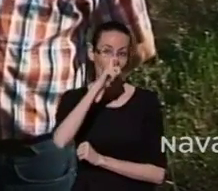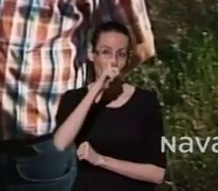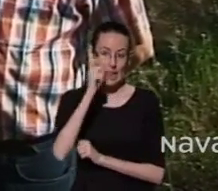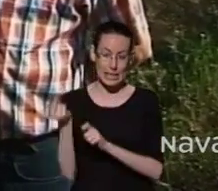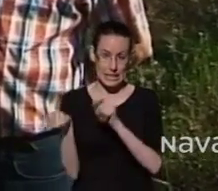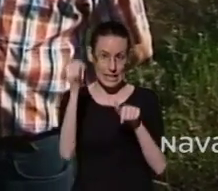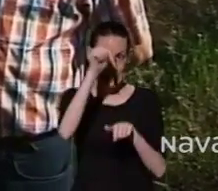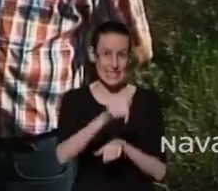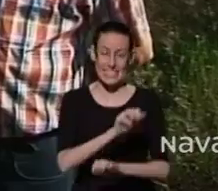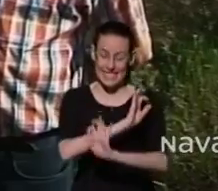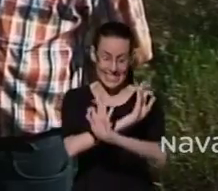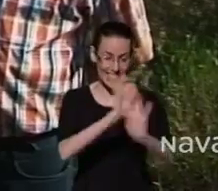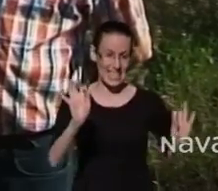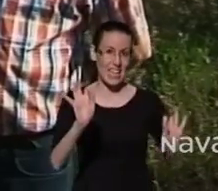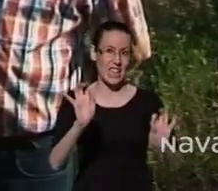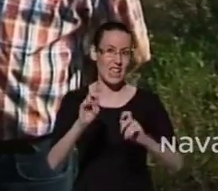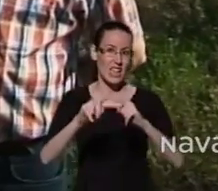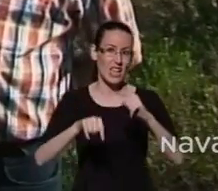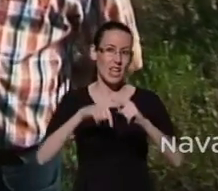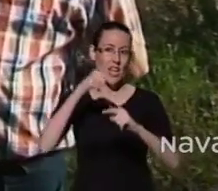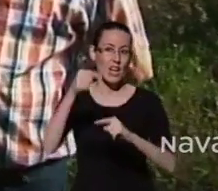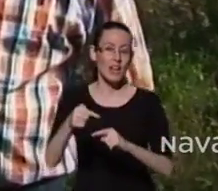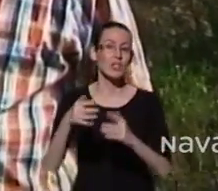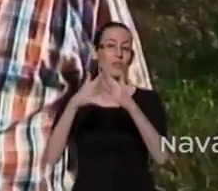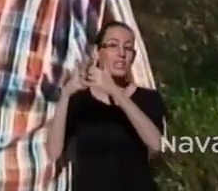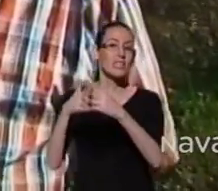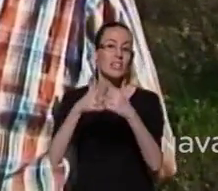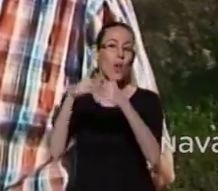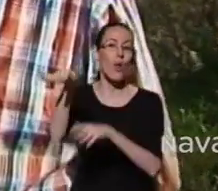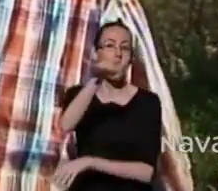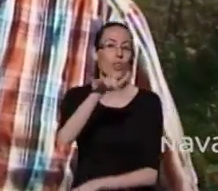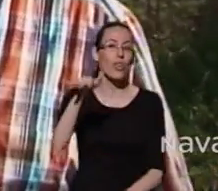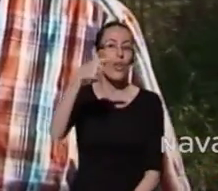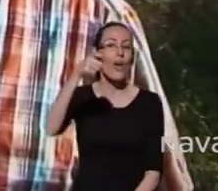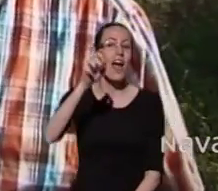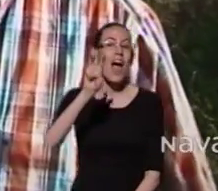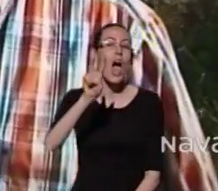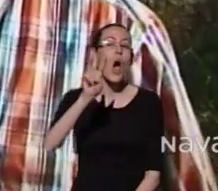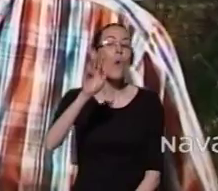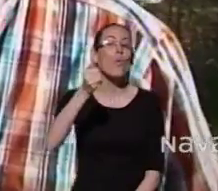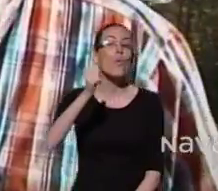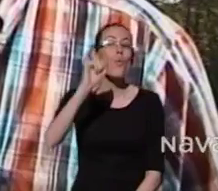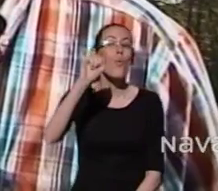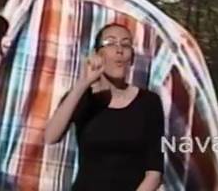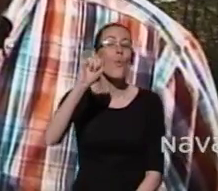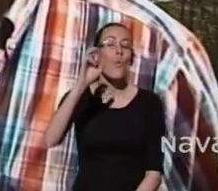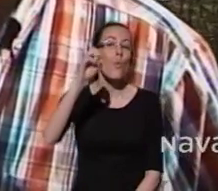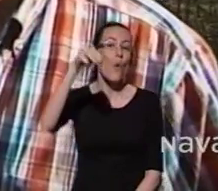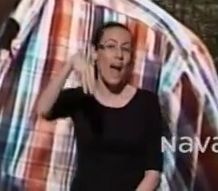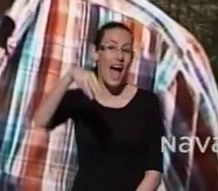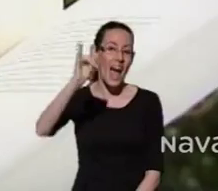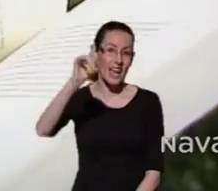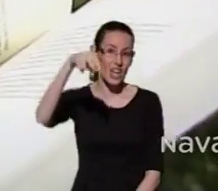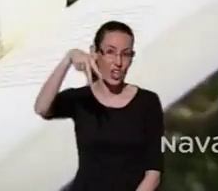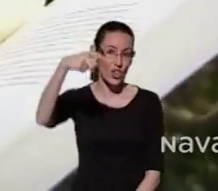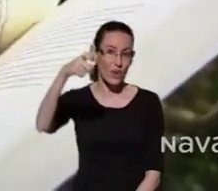y luego fui a Wyoming a trabajar en construcción y minas y eso. Pasamos otros 4 años